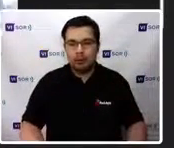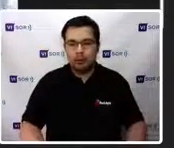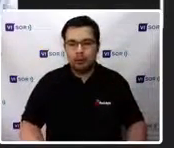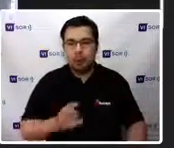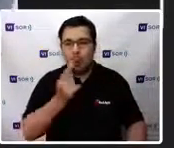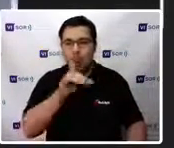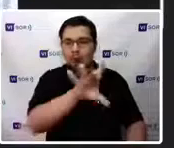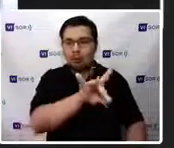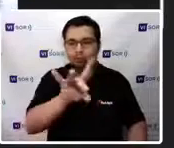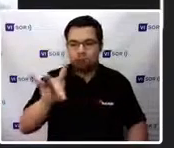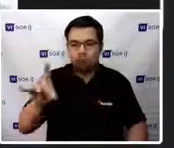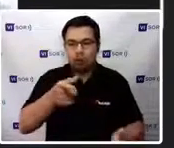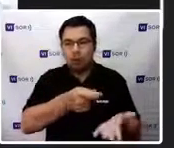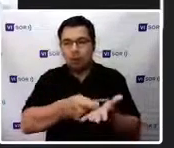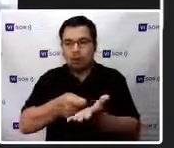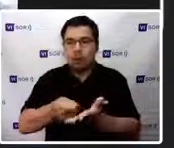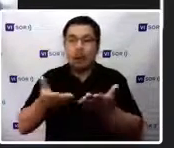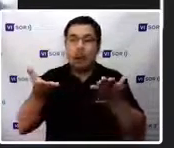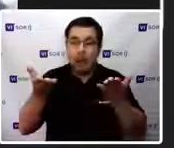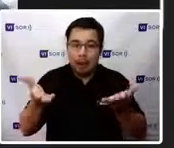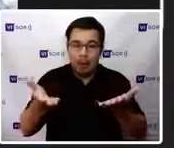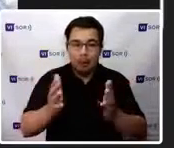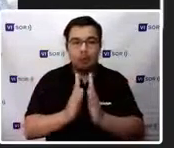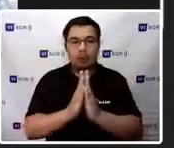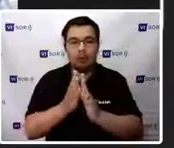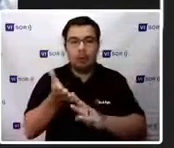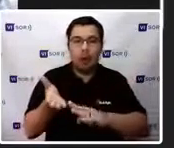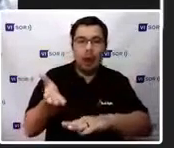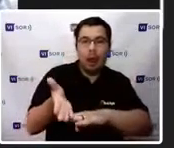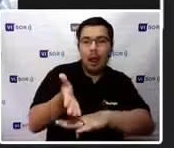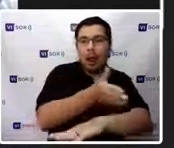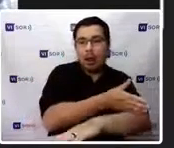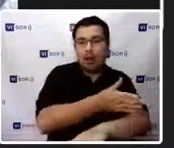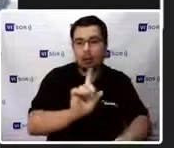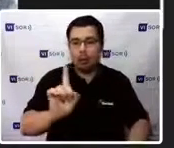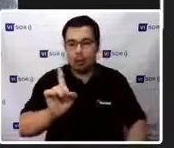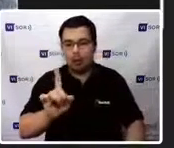exactamente. Muy bueno lo que Juan, que no lo adquieran antes, quiéranlo después. Y